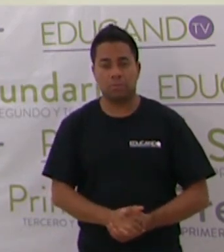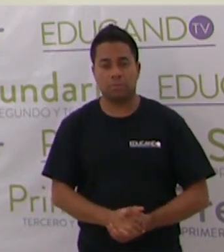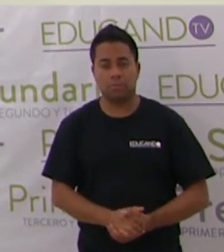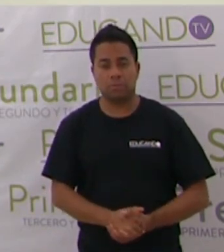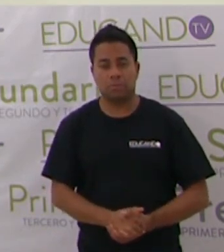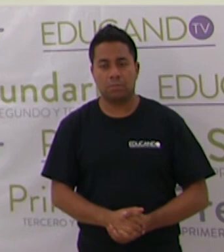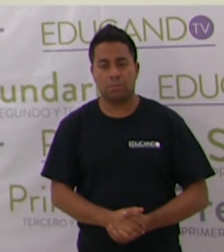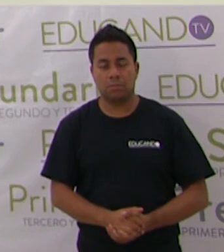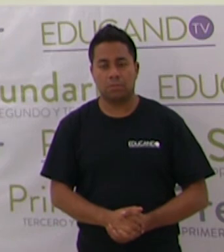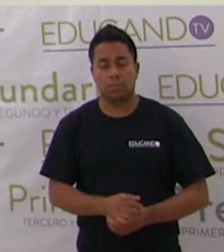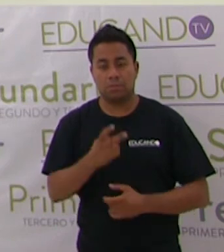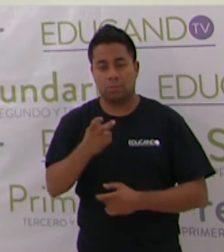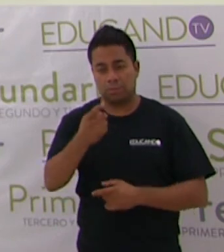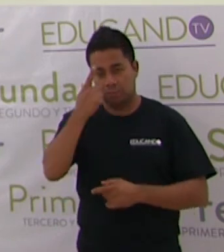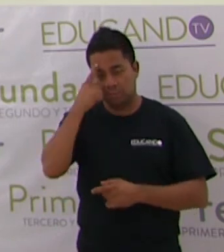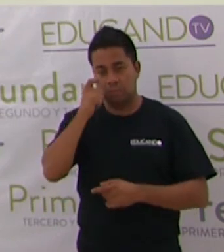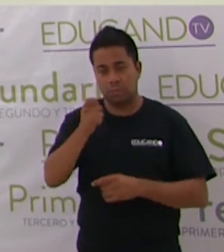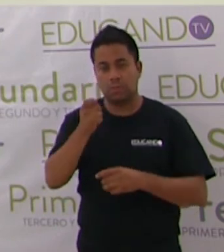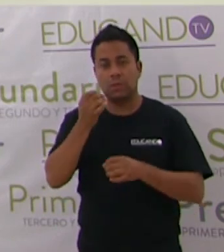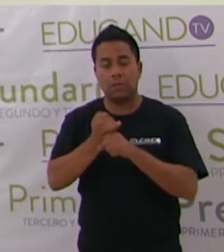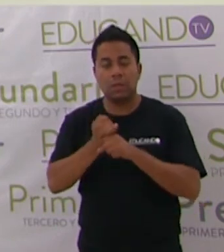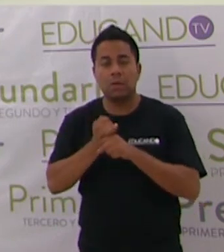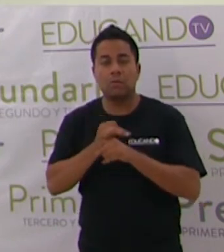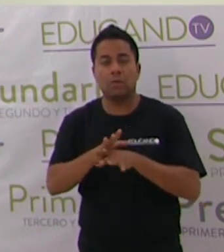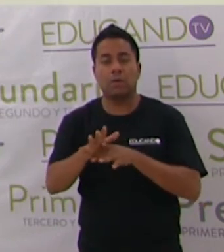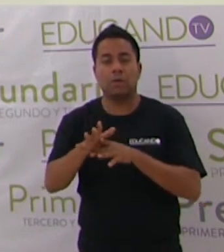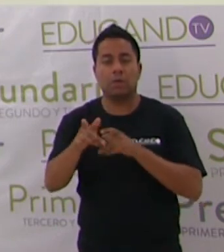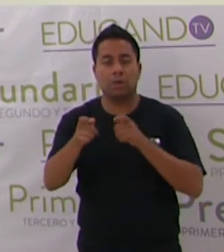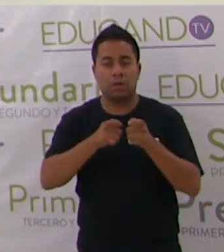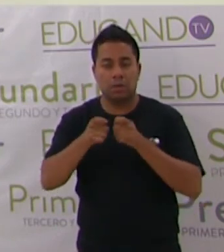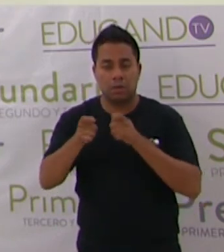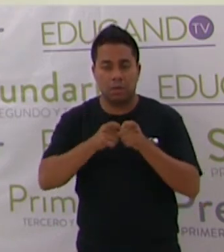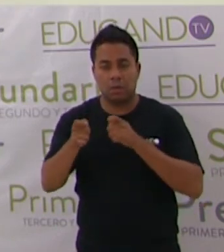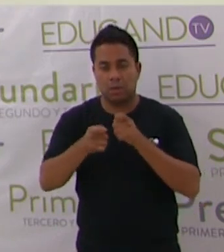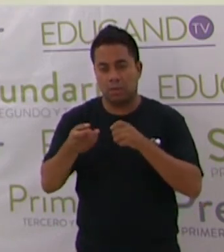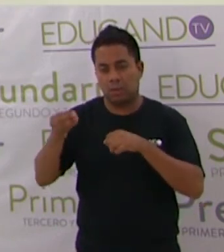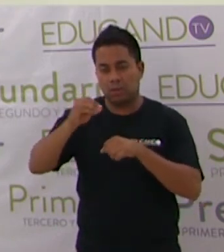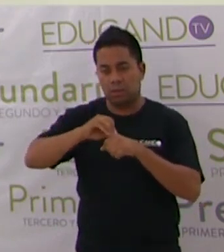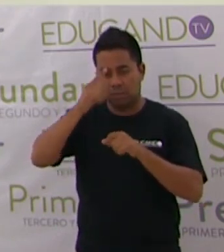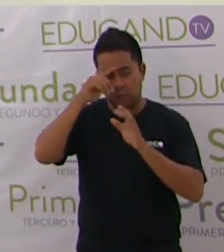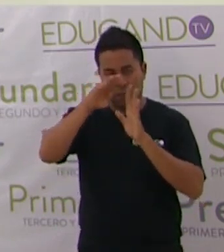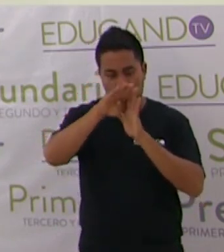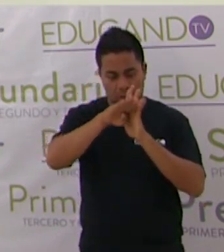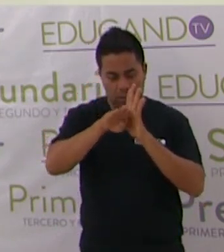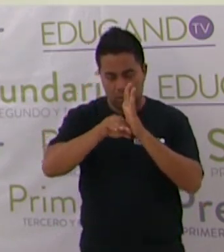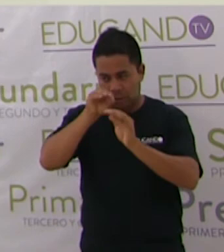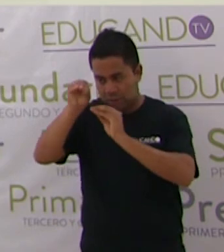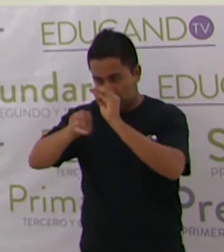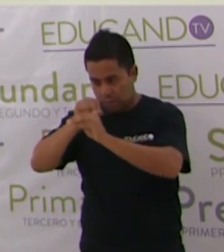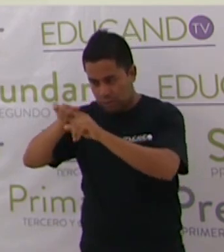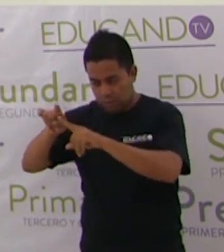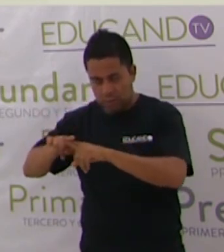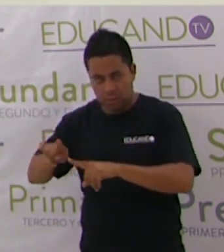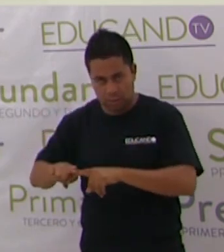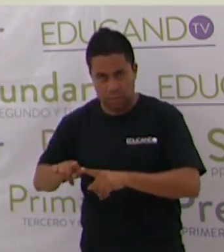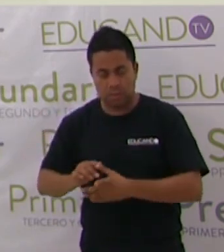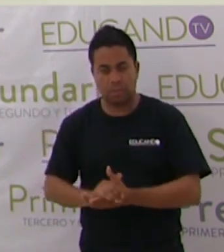a esto se le llama análisis de la representación de datos.